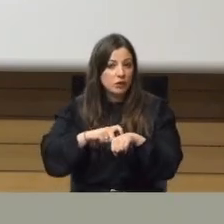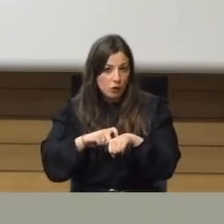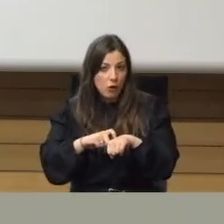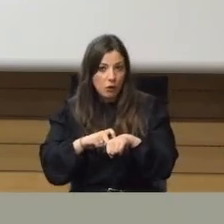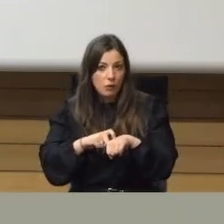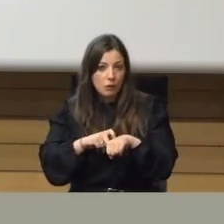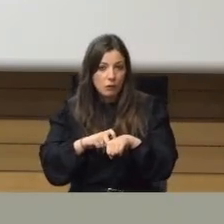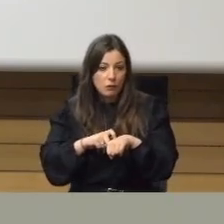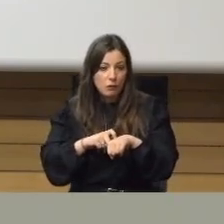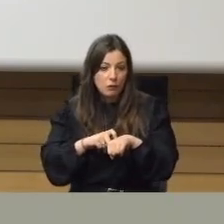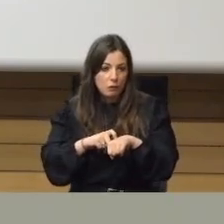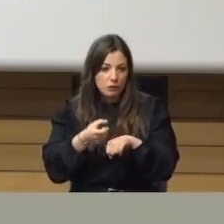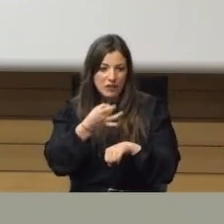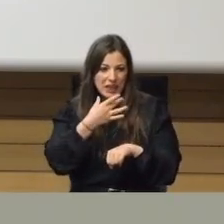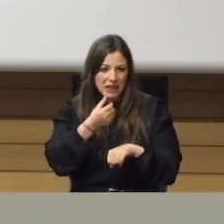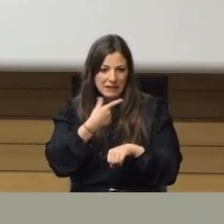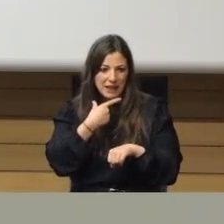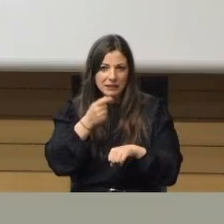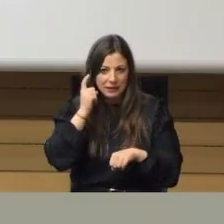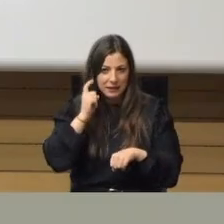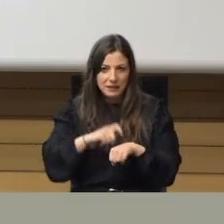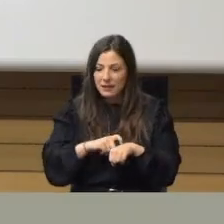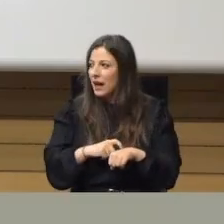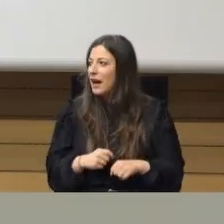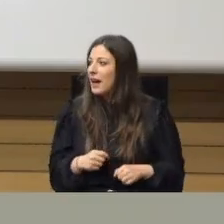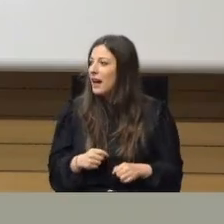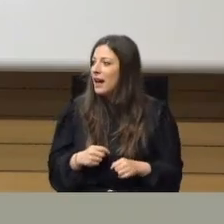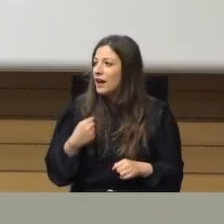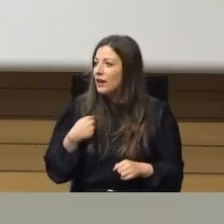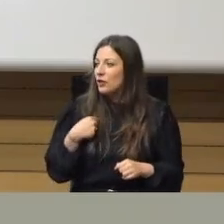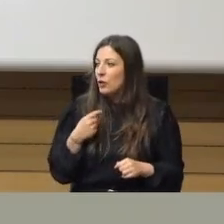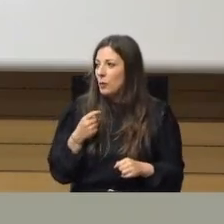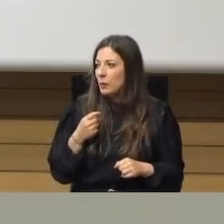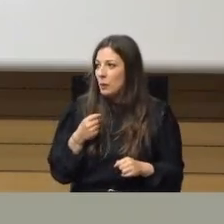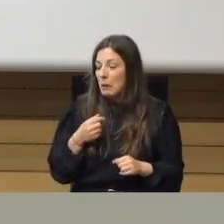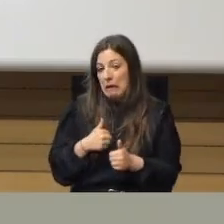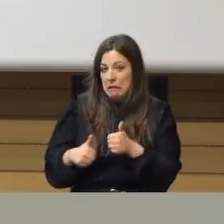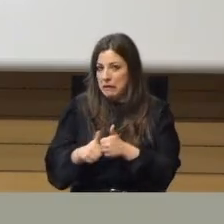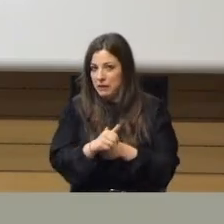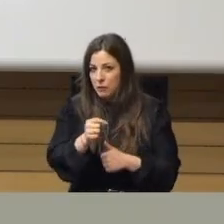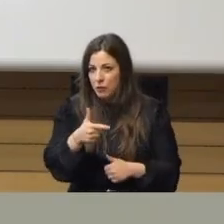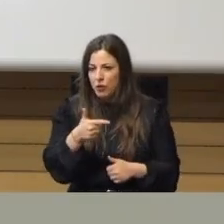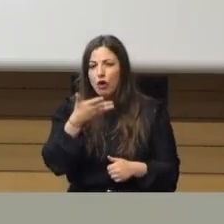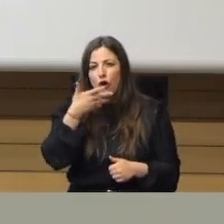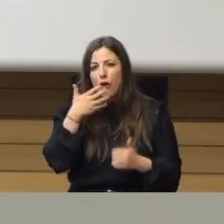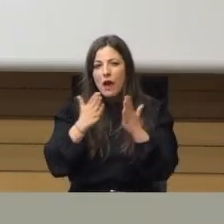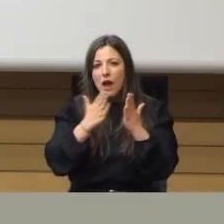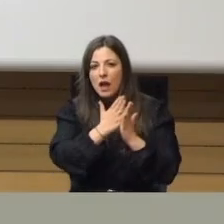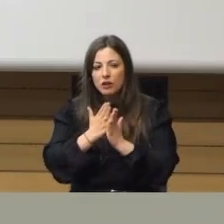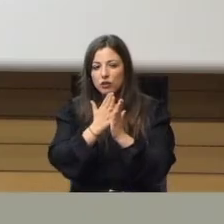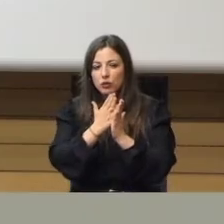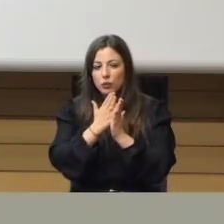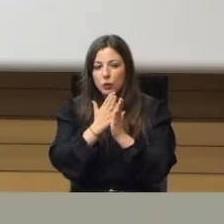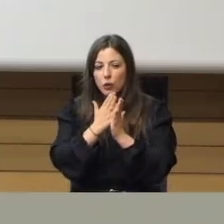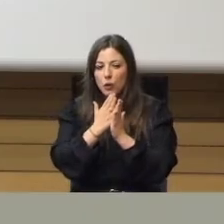analizamos bueno, me he adelantado un paso. ¿Alguien conoce el estudio de Bart